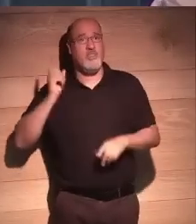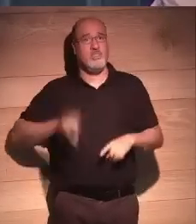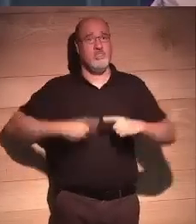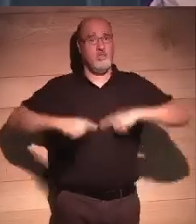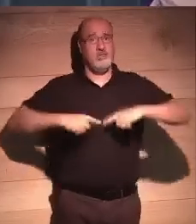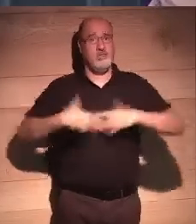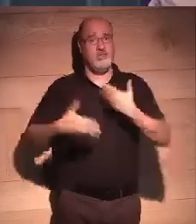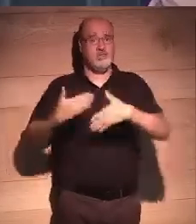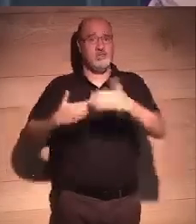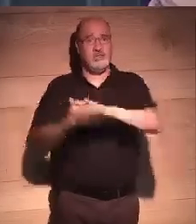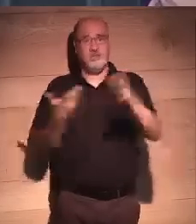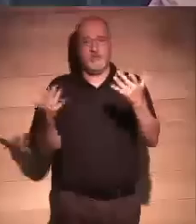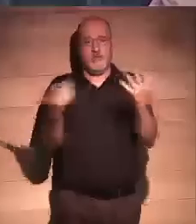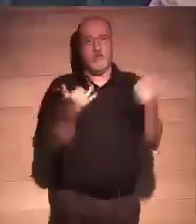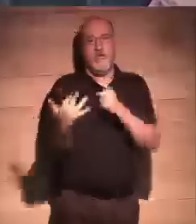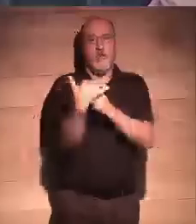que se conozcan los programas, ¿no?